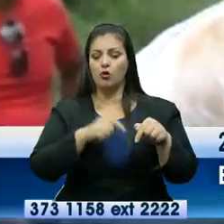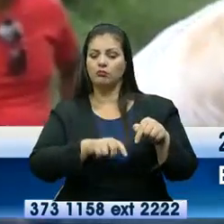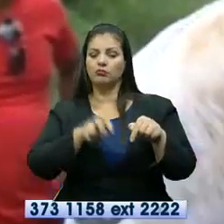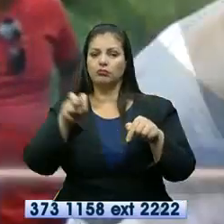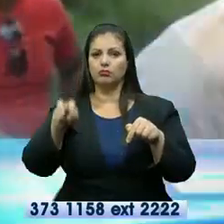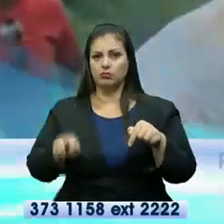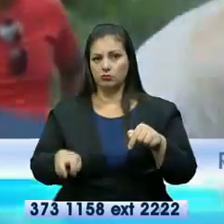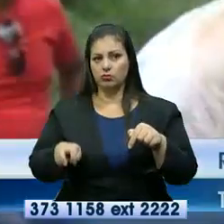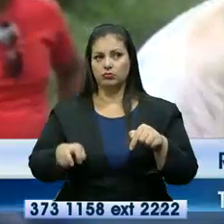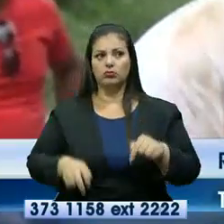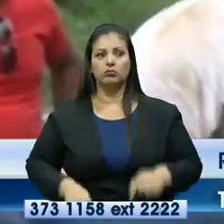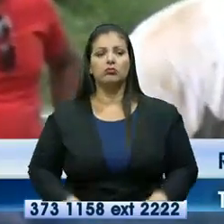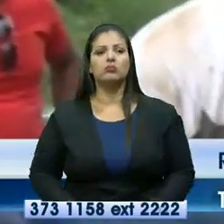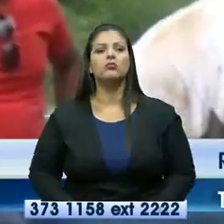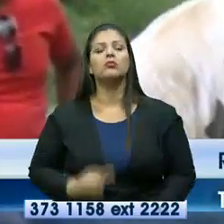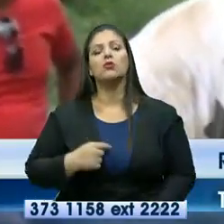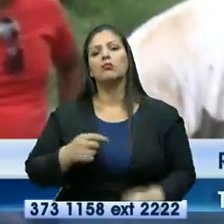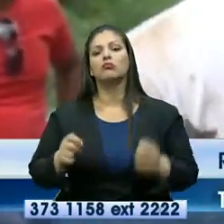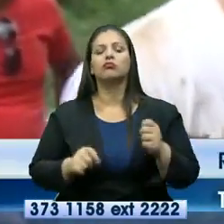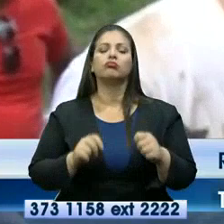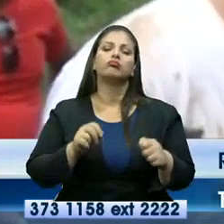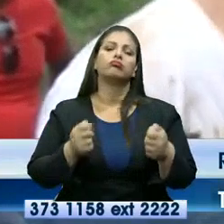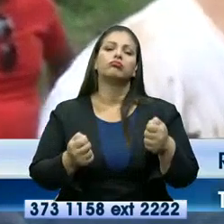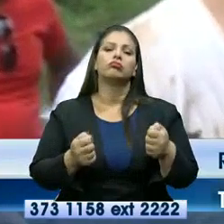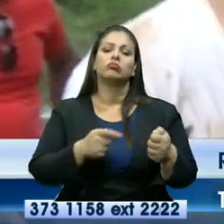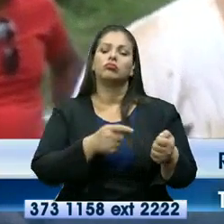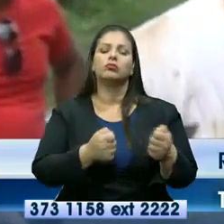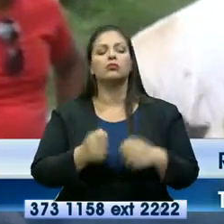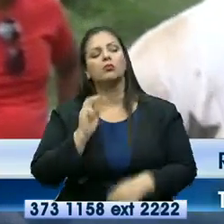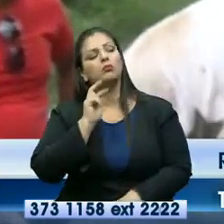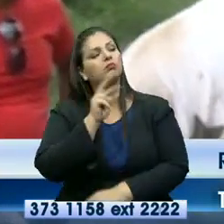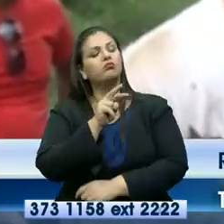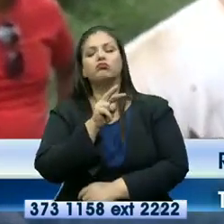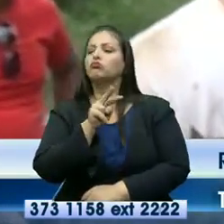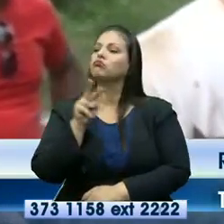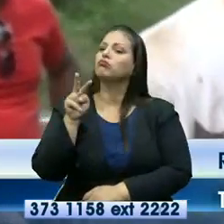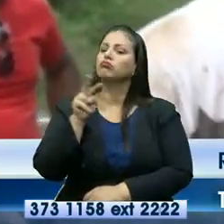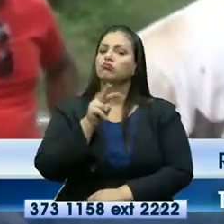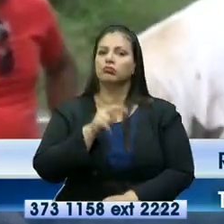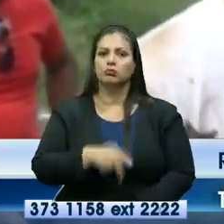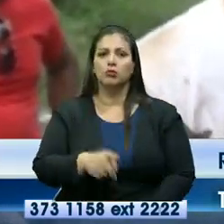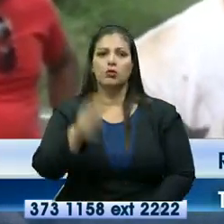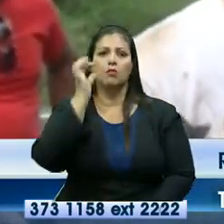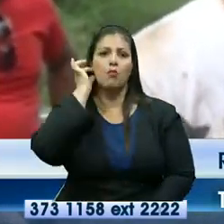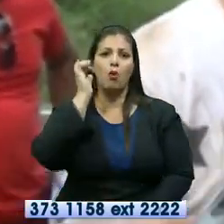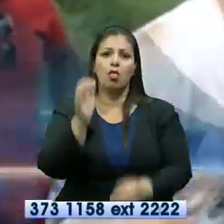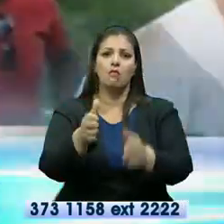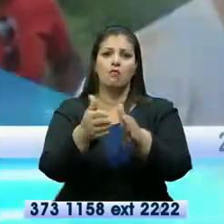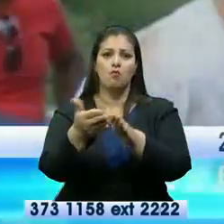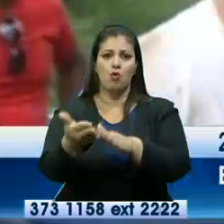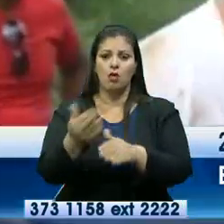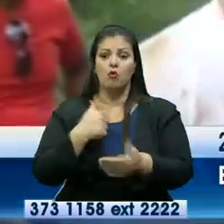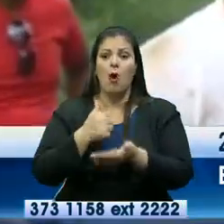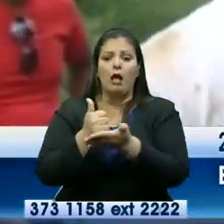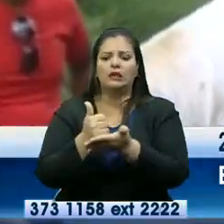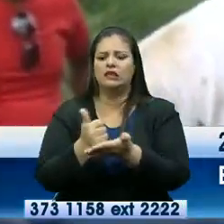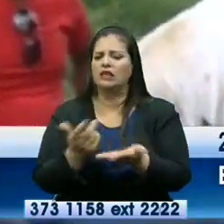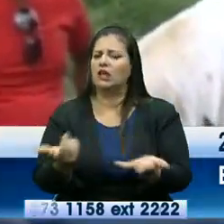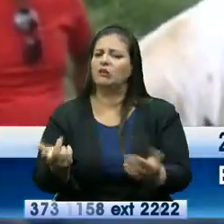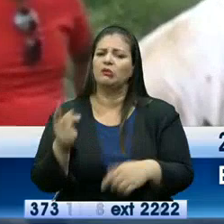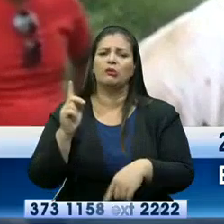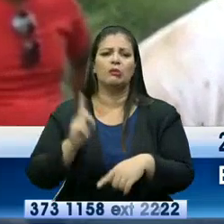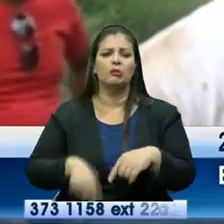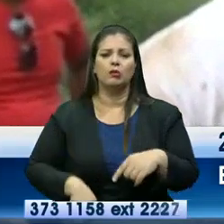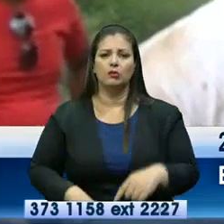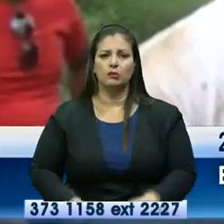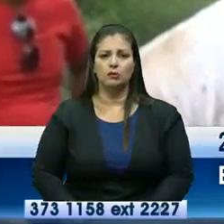entre salida y adentro. Le ayudé a salir, pero ya no se pudo hacer. ¿Cuántos venían ahí en la buceta?